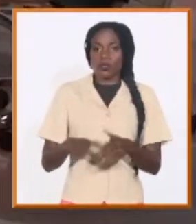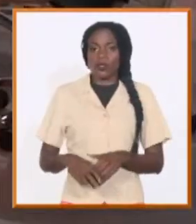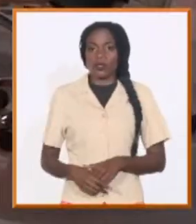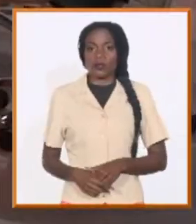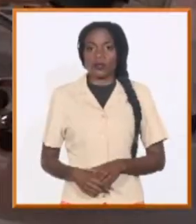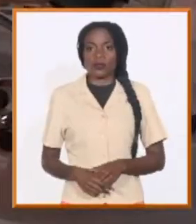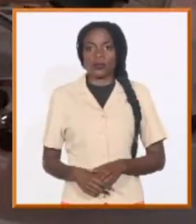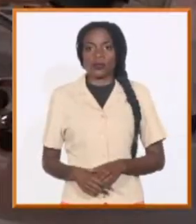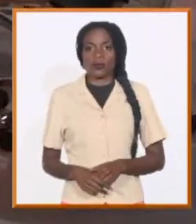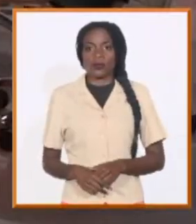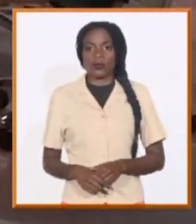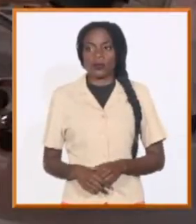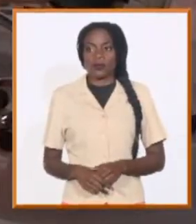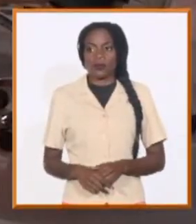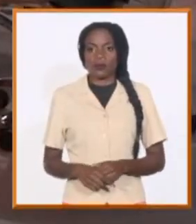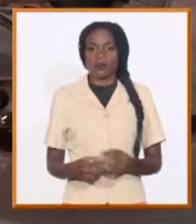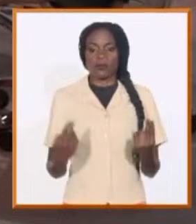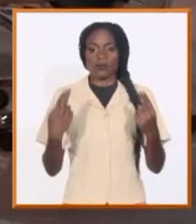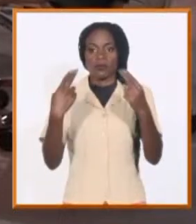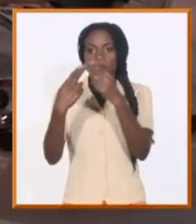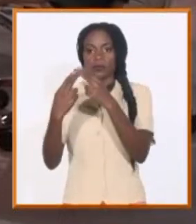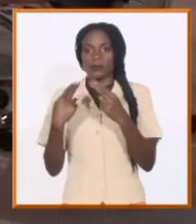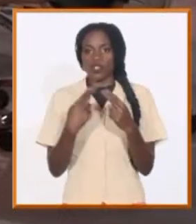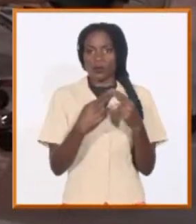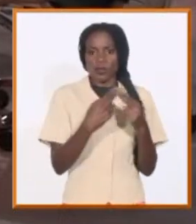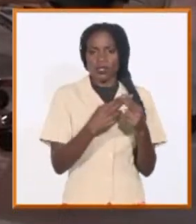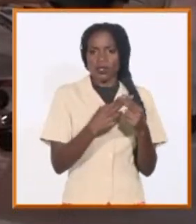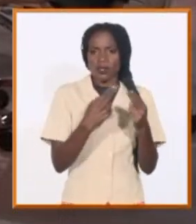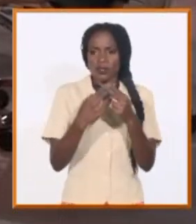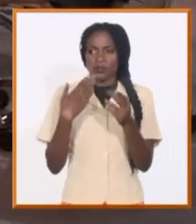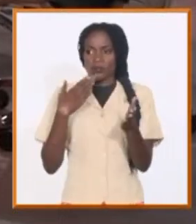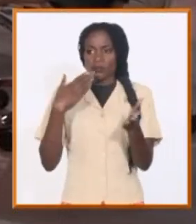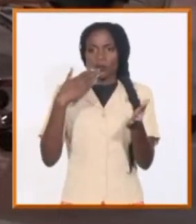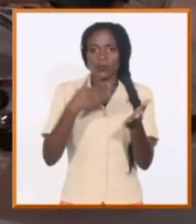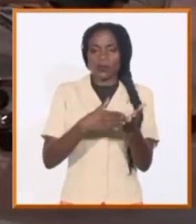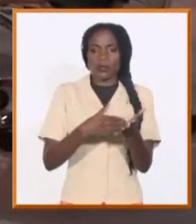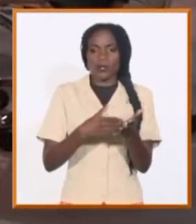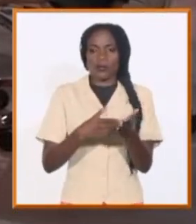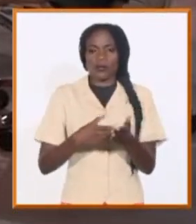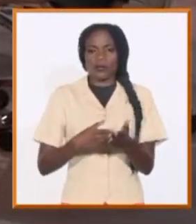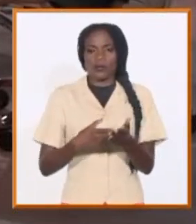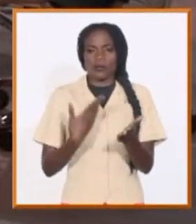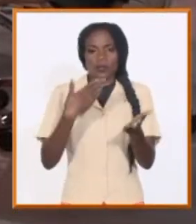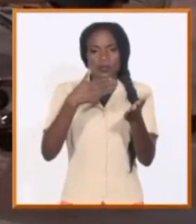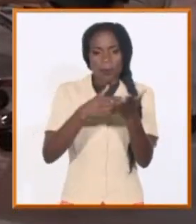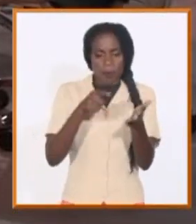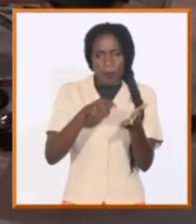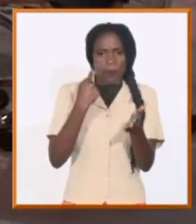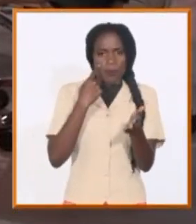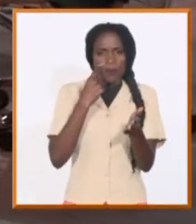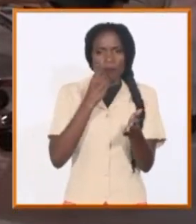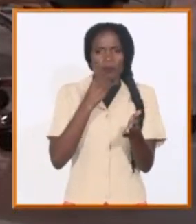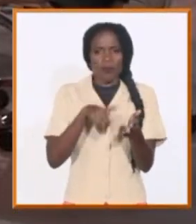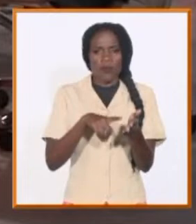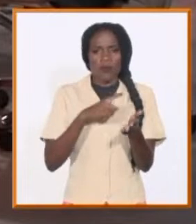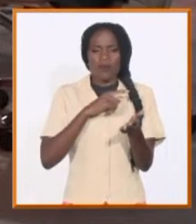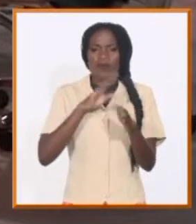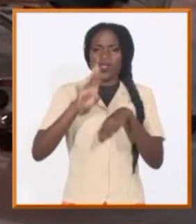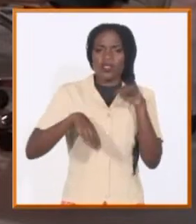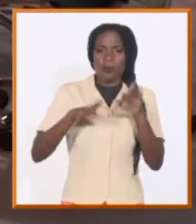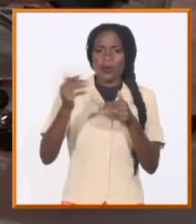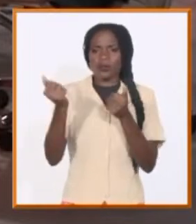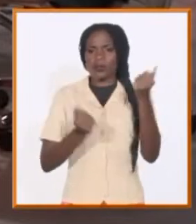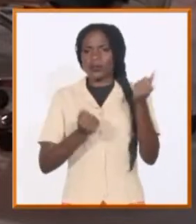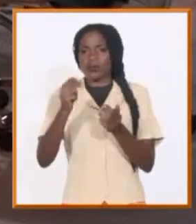las competencias a las que fuiste, porque en una cobertura a veces uno ve más de aquí que lo que ustedes pueden ver allí, porque están dependientes de transporte,